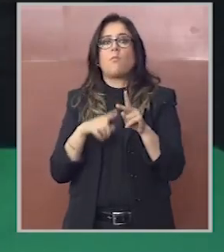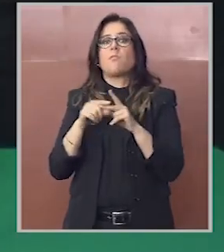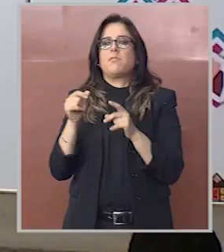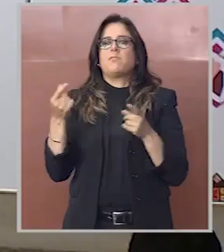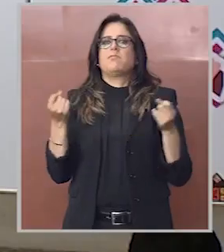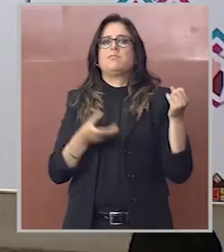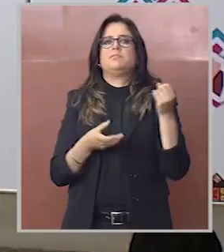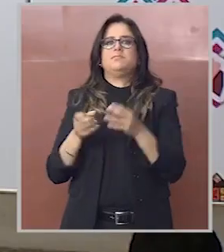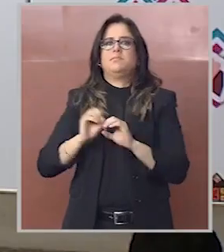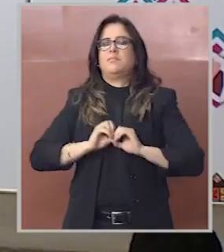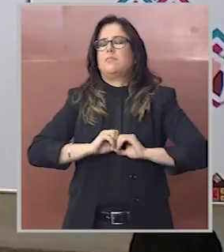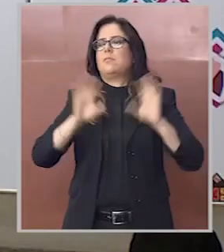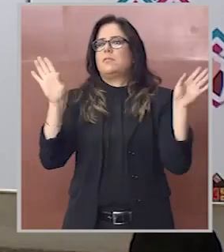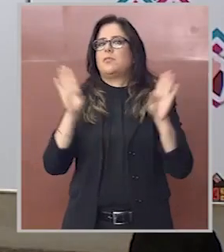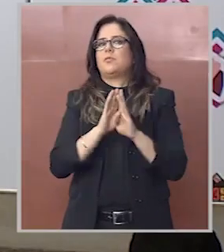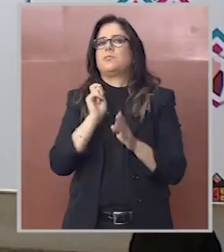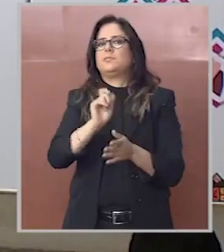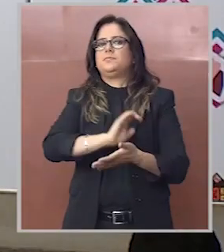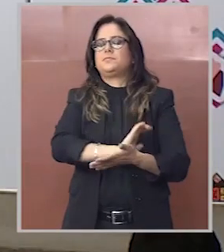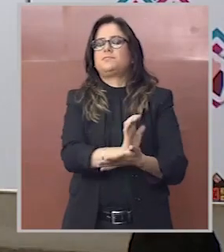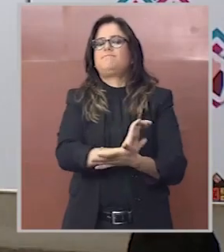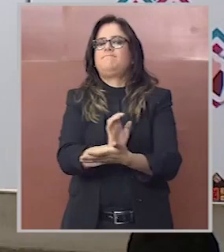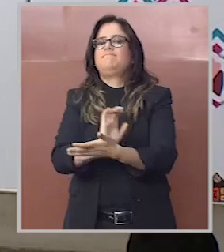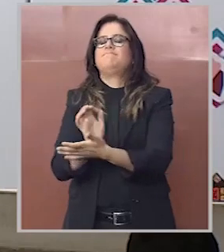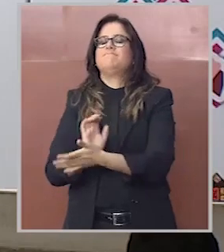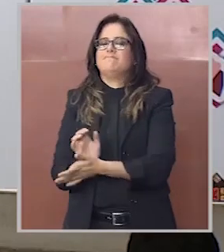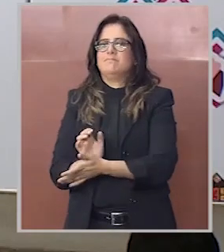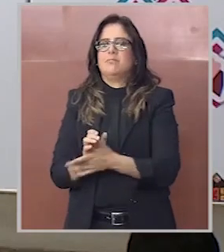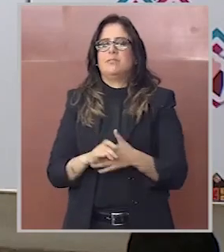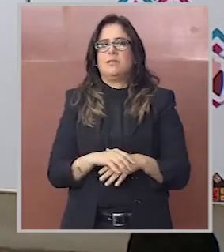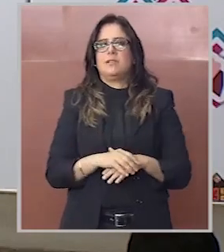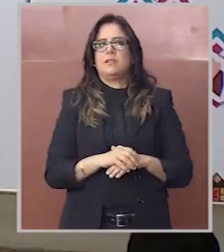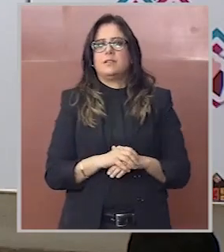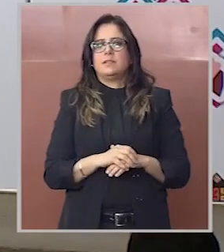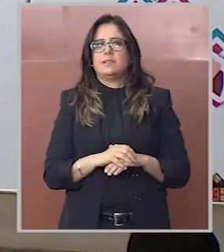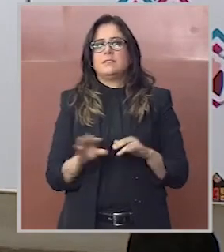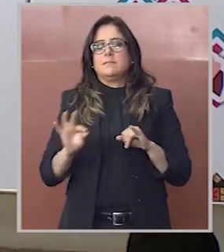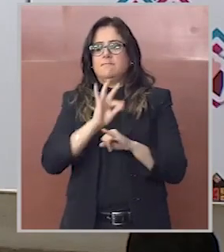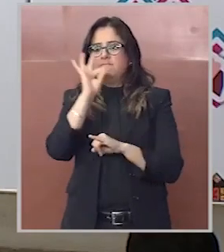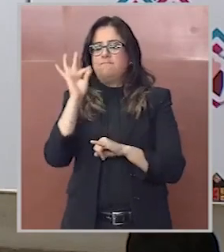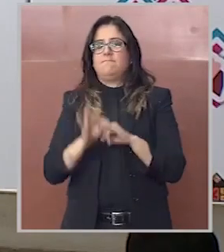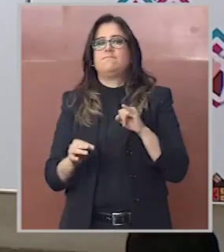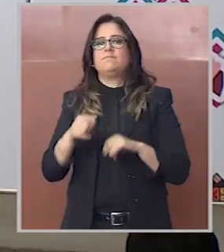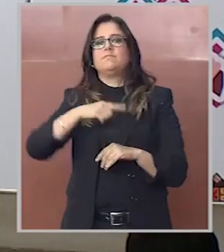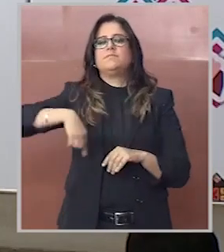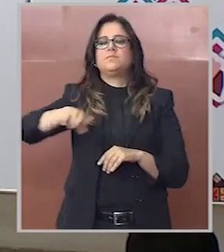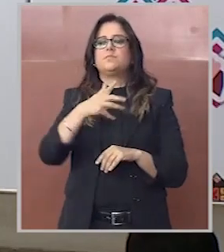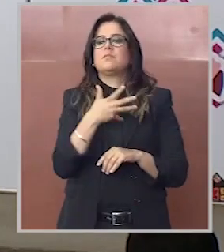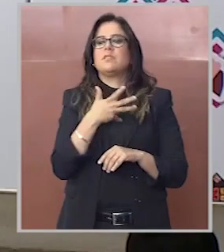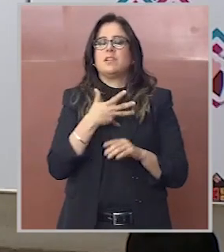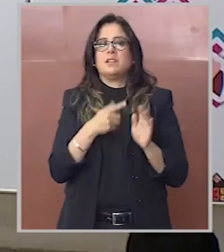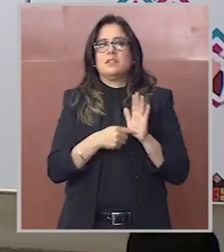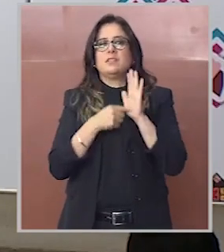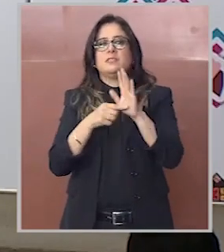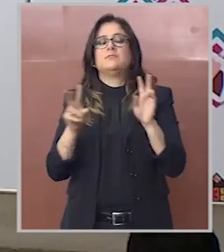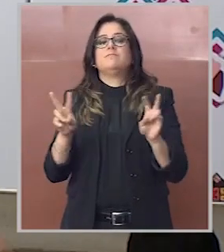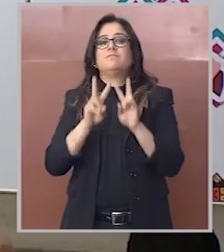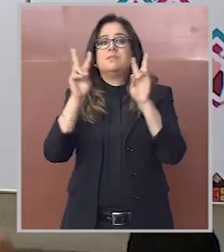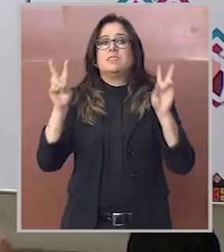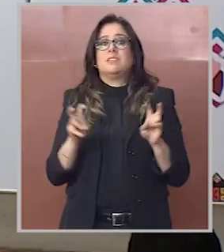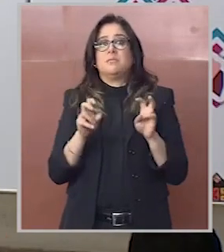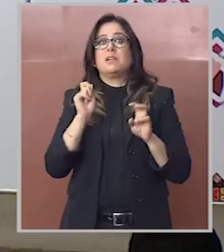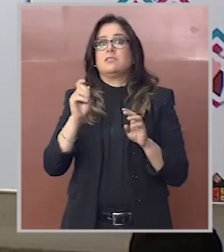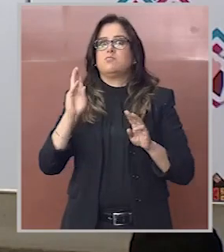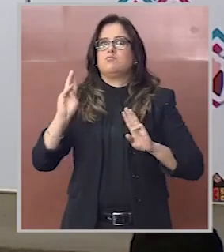distinta manera y finalmente estamos frente a una a un tema que es un tema mundial pero que debe ser abordado